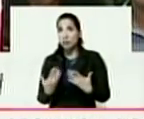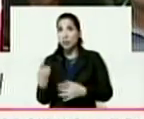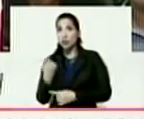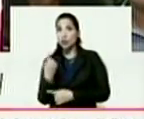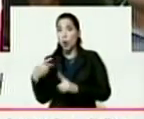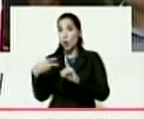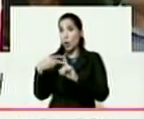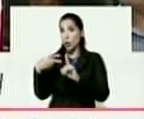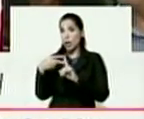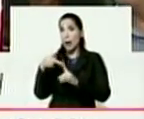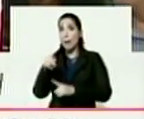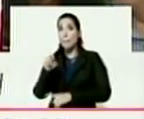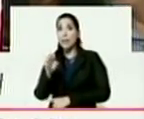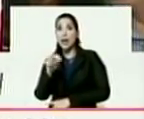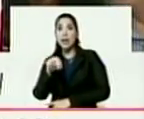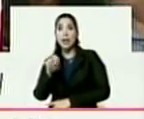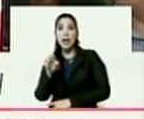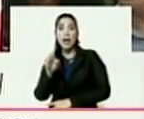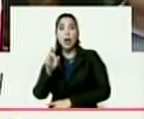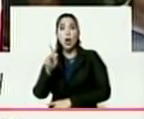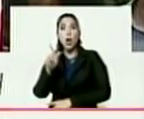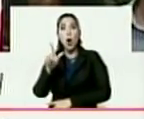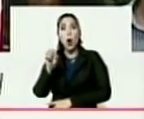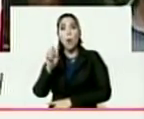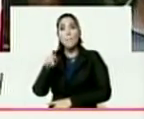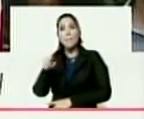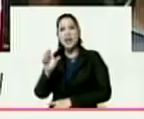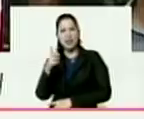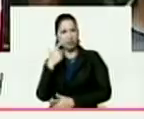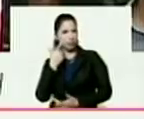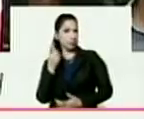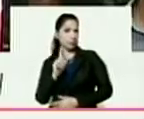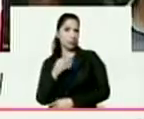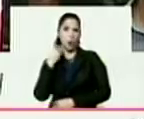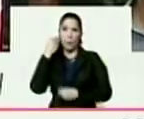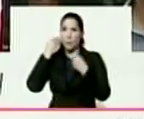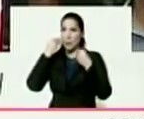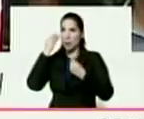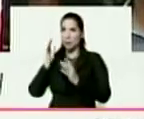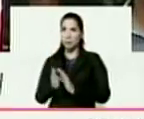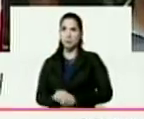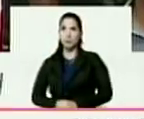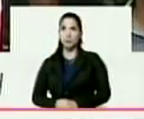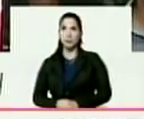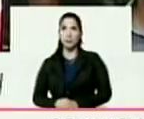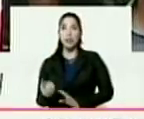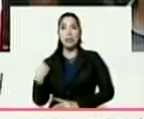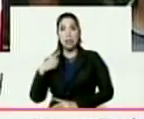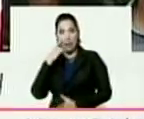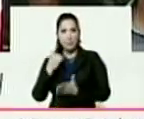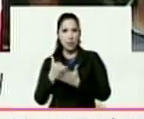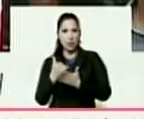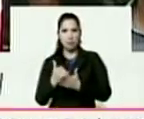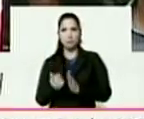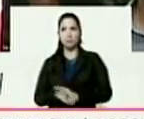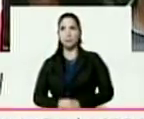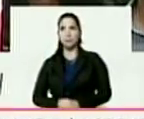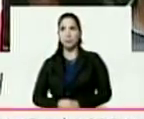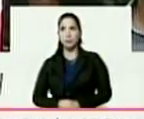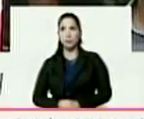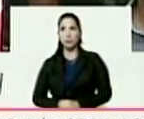penélope no creo no creo tienen tienen mira tienen ha instalado